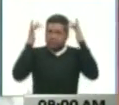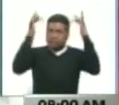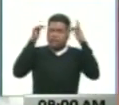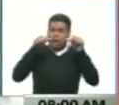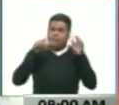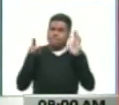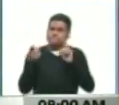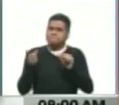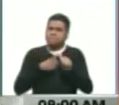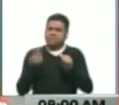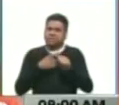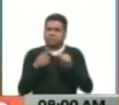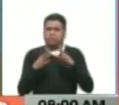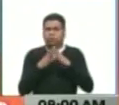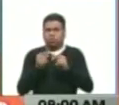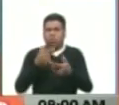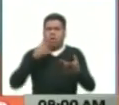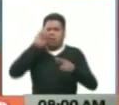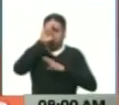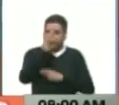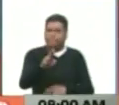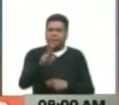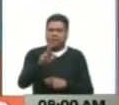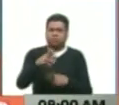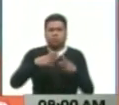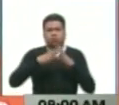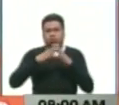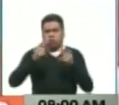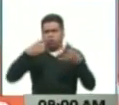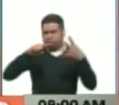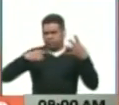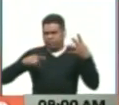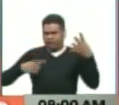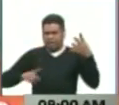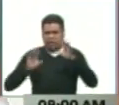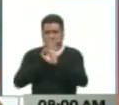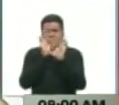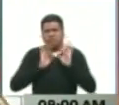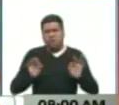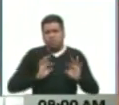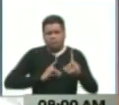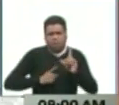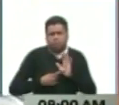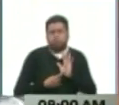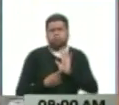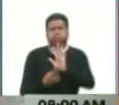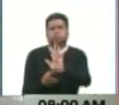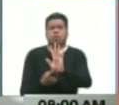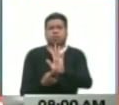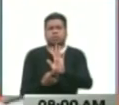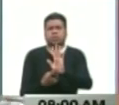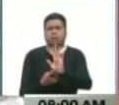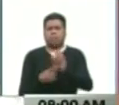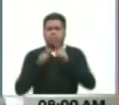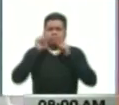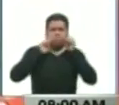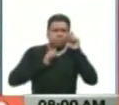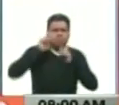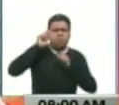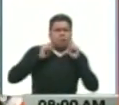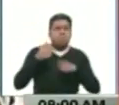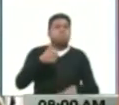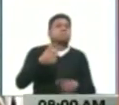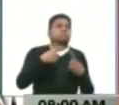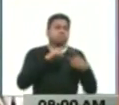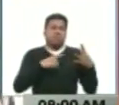la interculturalidad y el respeto a la diversidad de expresiones artísticas en el mundo. Creo que eso ya es una conquista, ya es un logro. Tenemos